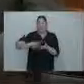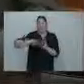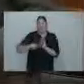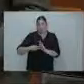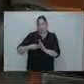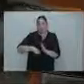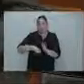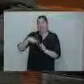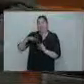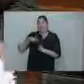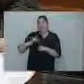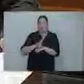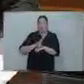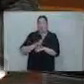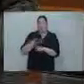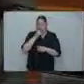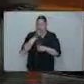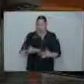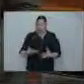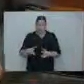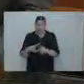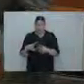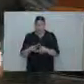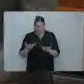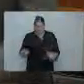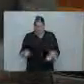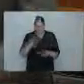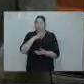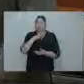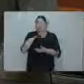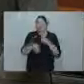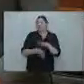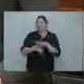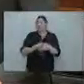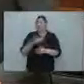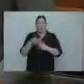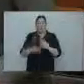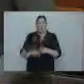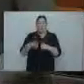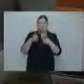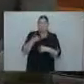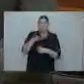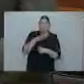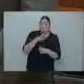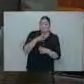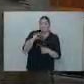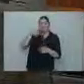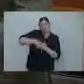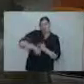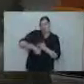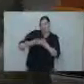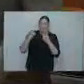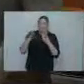de Bienestar Social. No voy a seguir más porque creo que no es de lugar ahondar en esto,